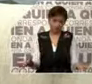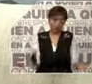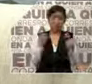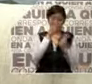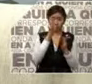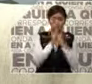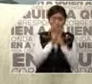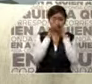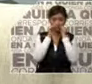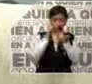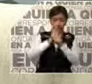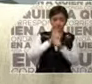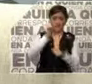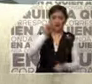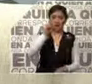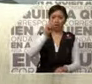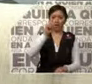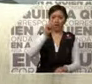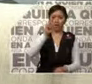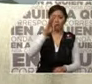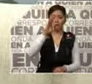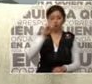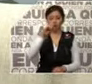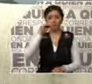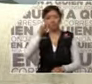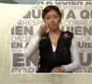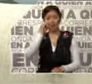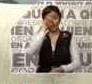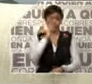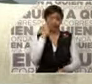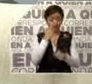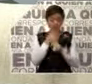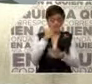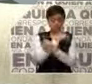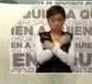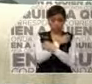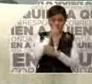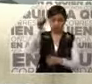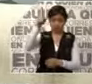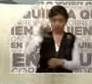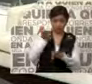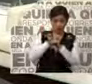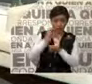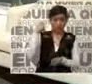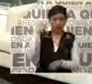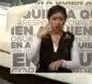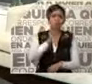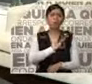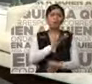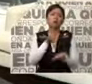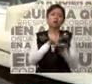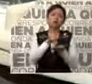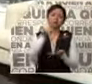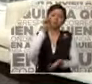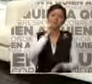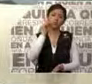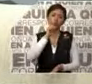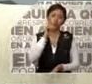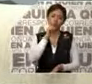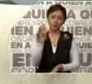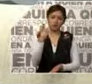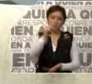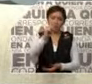la atención al licenciado Adolfo Mota Hernández, secretario de Educación en el estado de Veracruz. A ver de qué forma pueden ayudar a esta mujer de 70 años